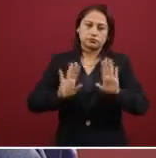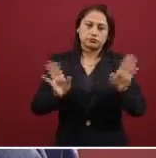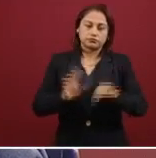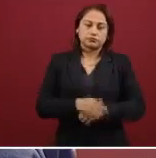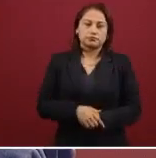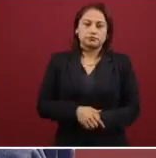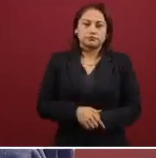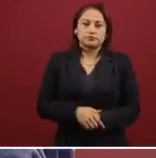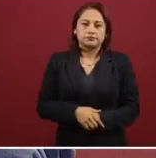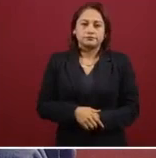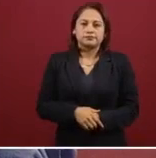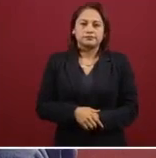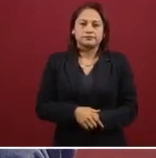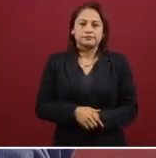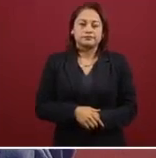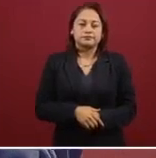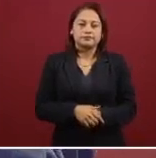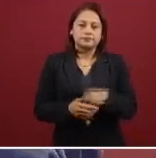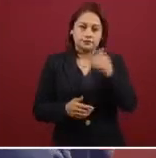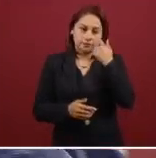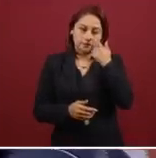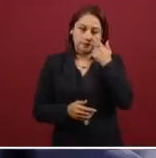porque no es